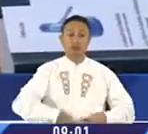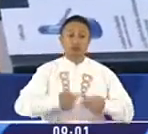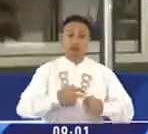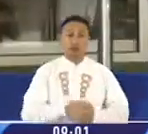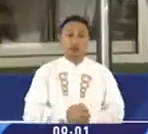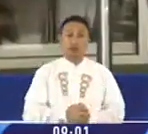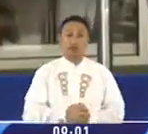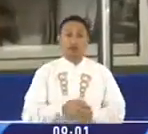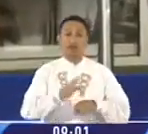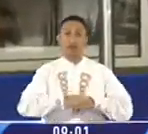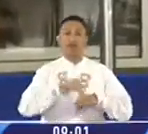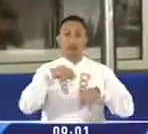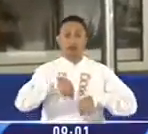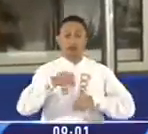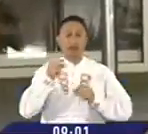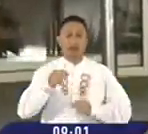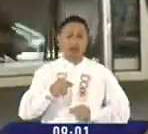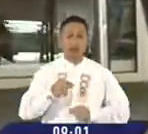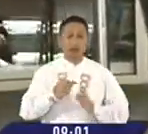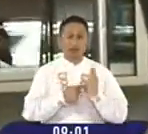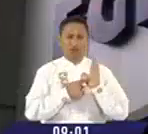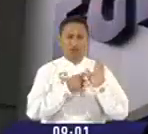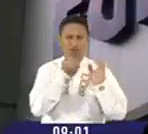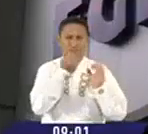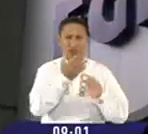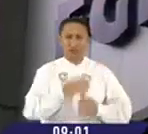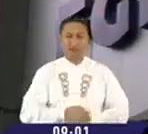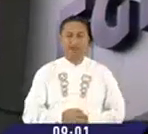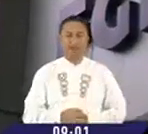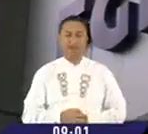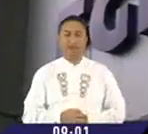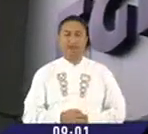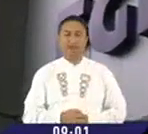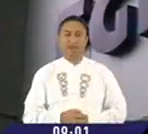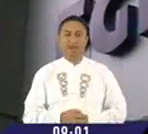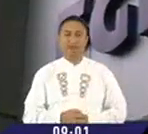tras haber revelado detalles del caso, informó Valeria Navarro.